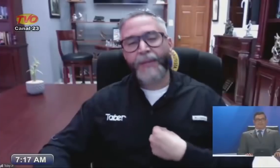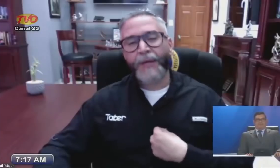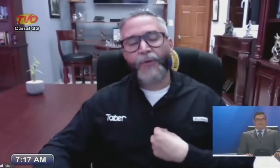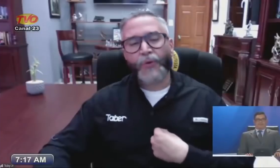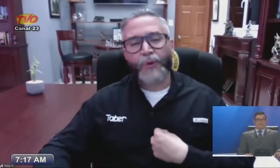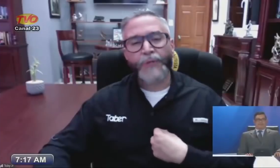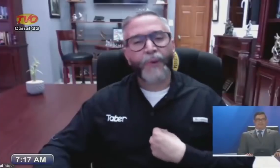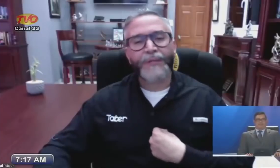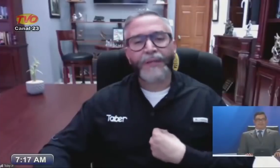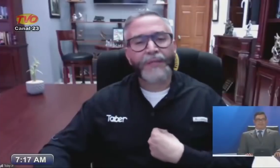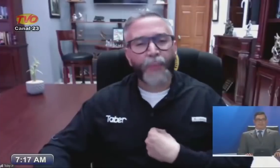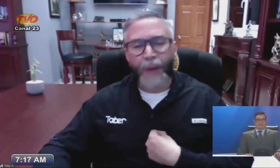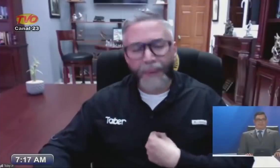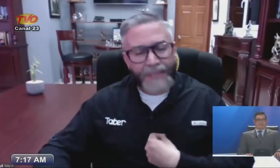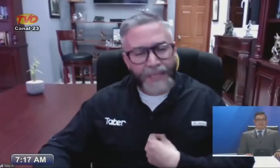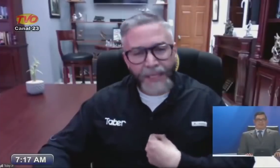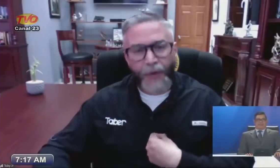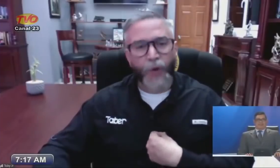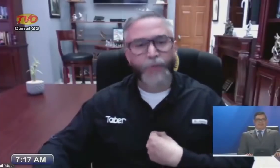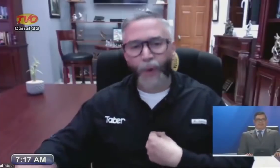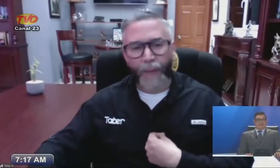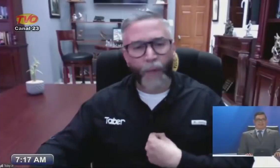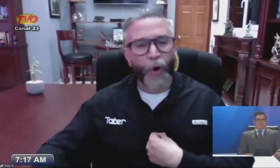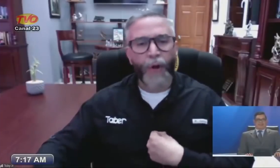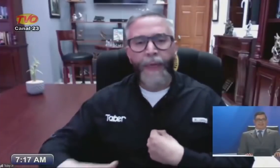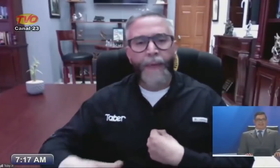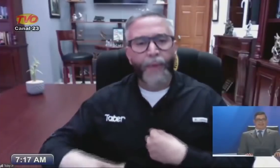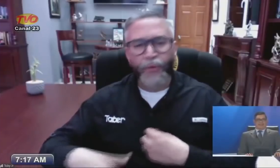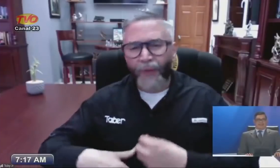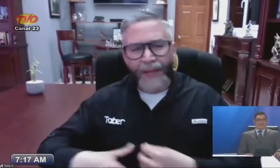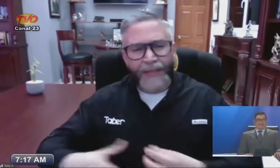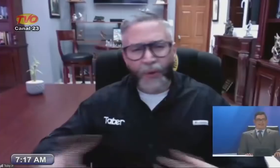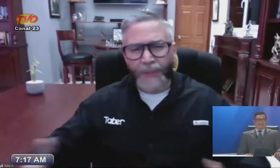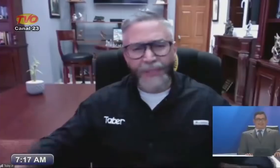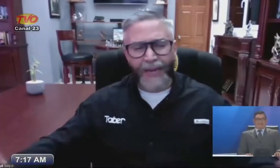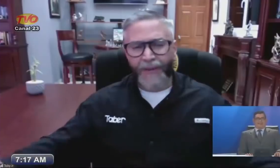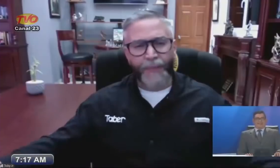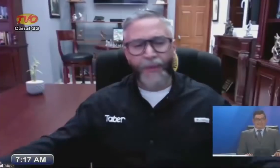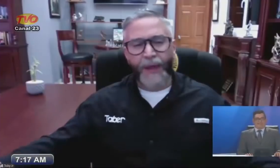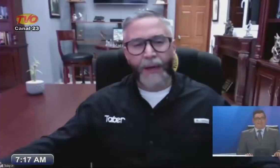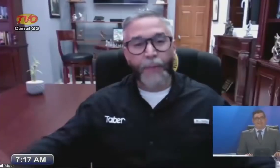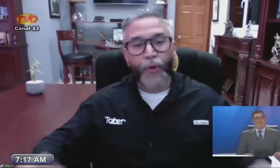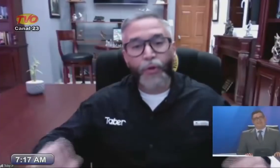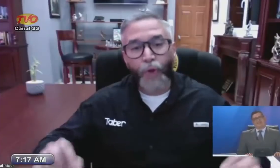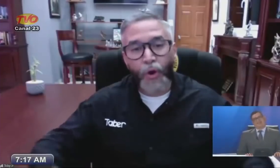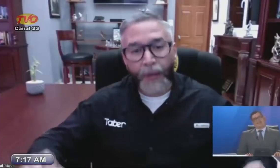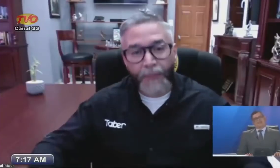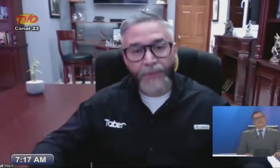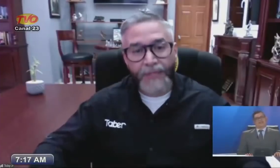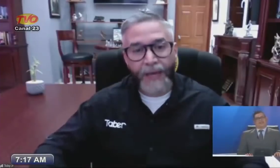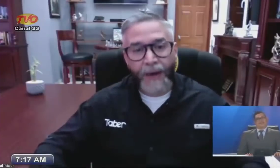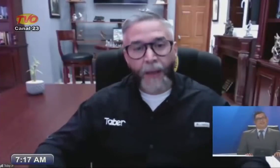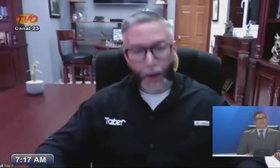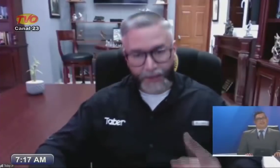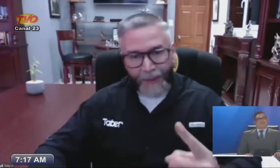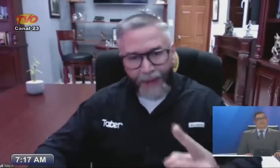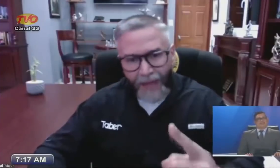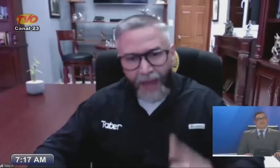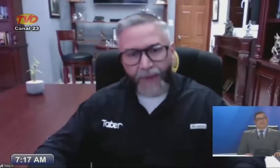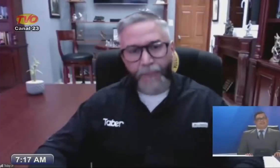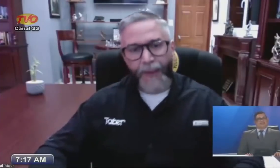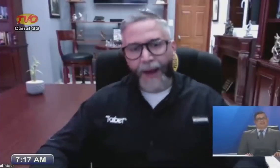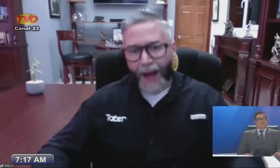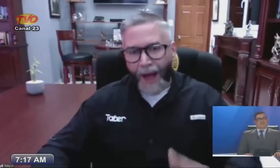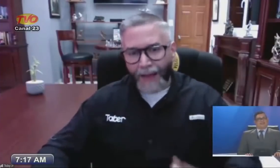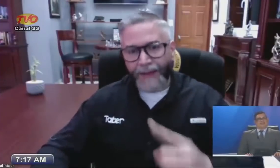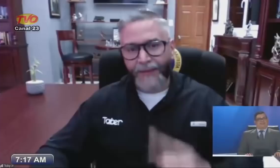resentimiento o solís puede estar lleno por la presencia de dios por amor por todas las cosas que la vida puede darle pero no lo queremos hacer es temer a te